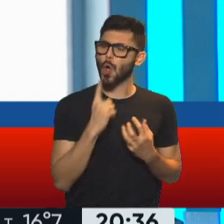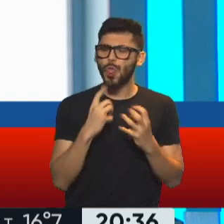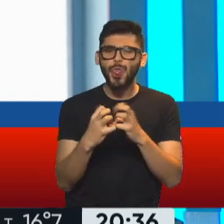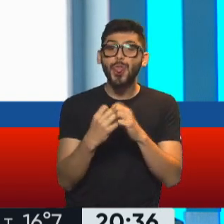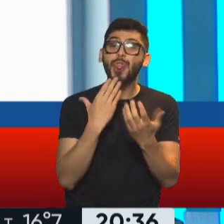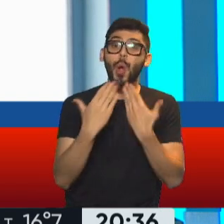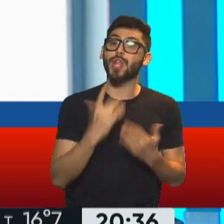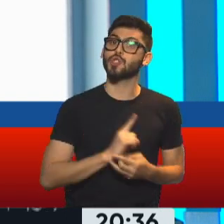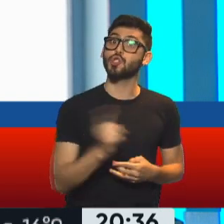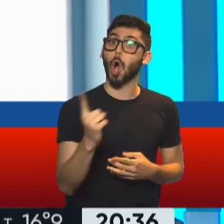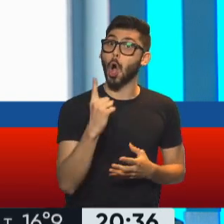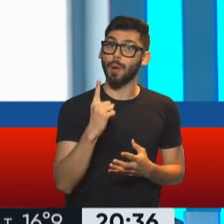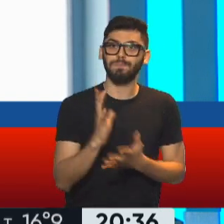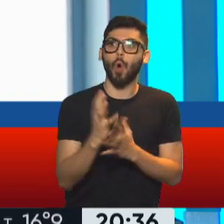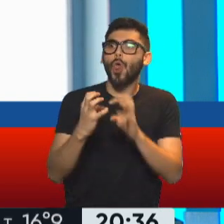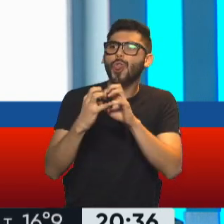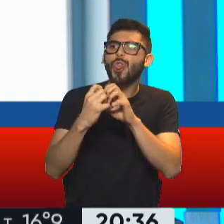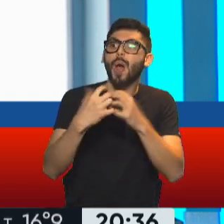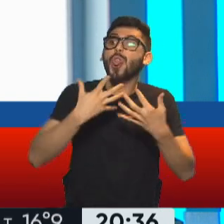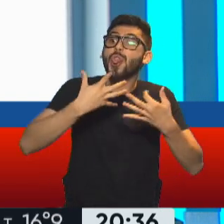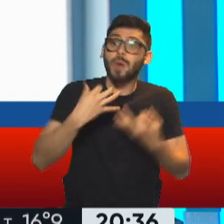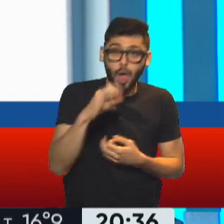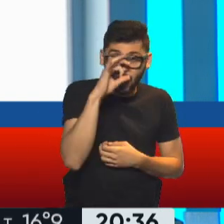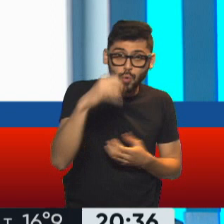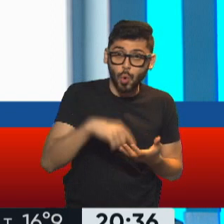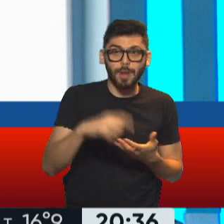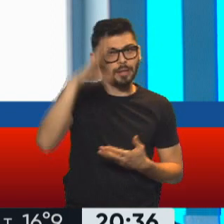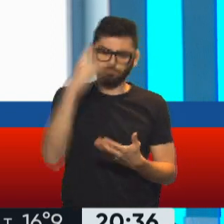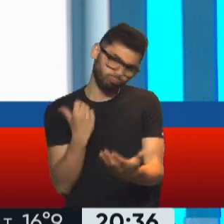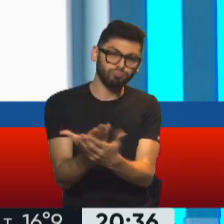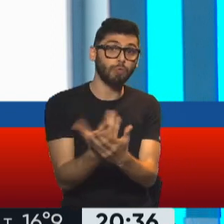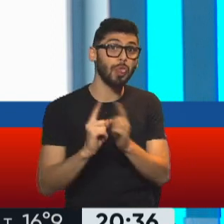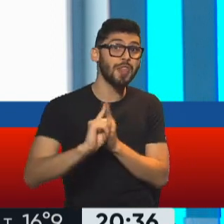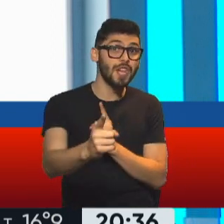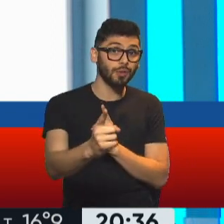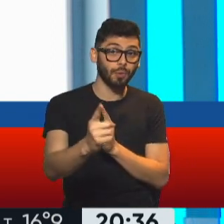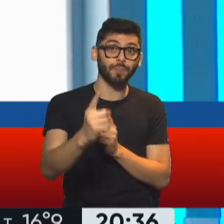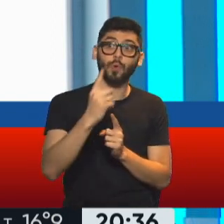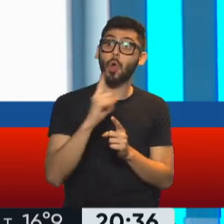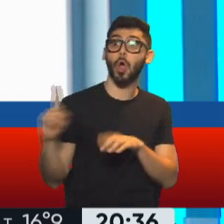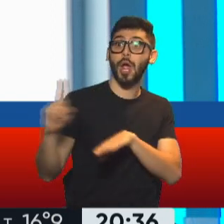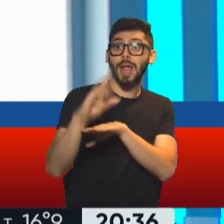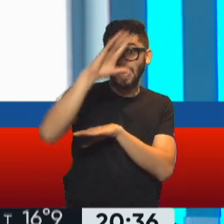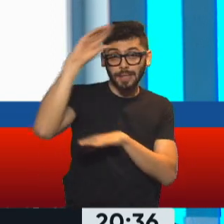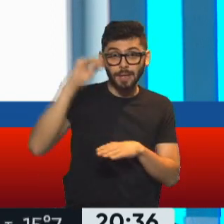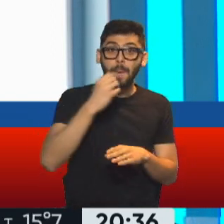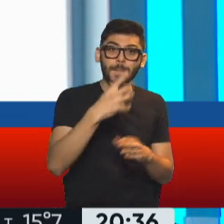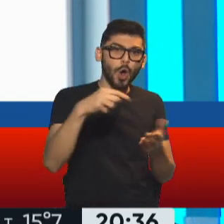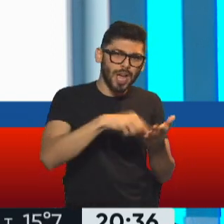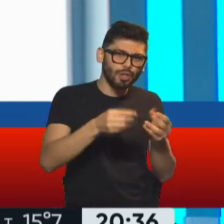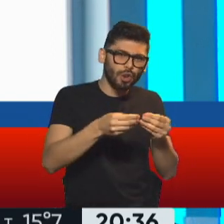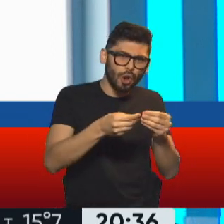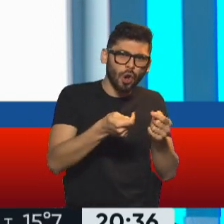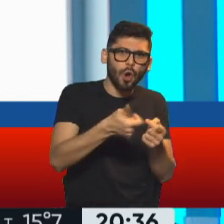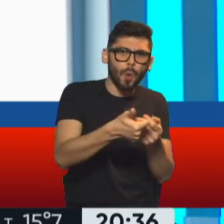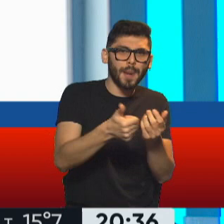de verdad, nunca debaten de verdad. Y bueno, ante Cristina lo que deberían hacer es comprar cuadernos de tapa dura, no de tapa